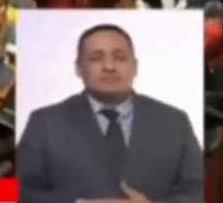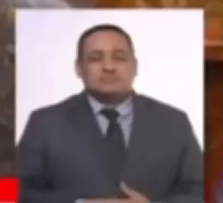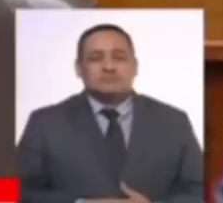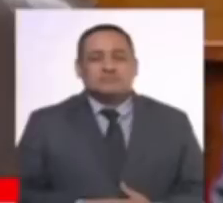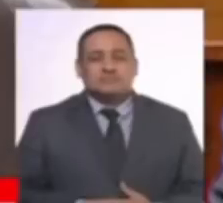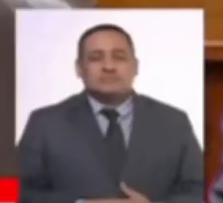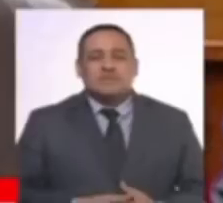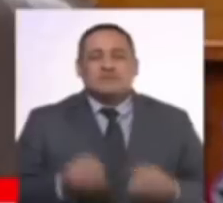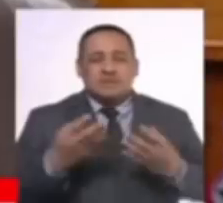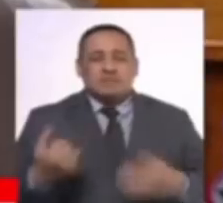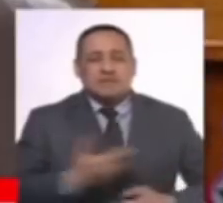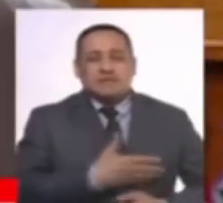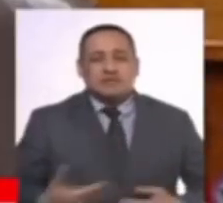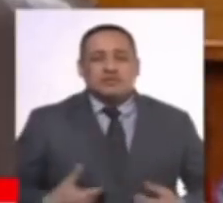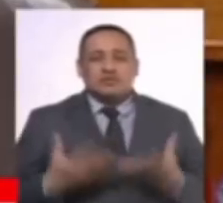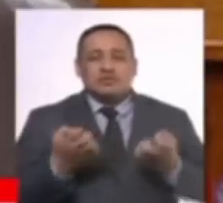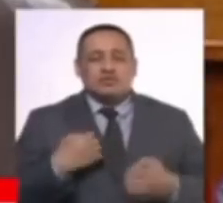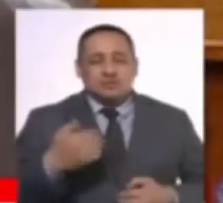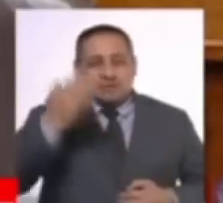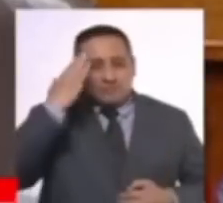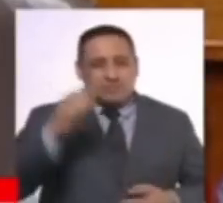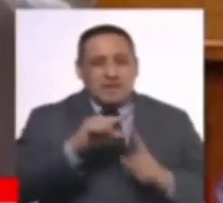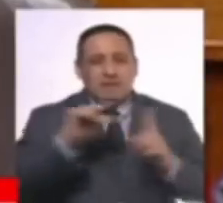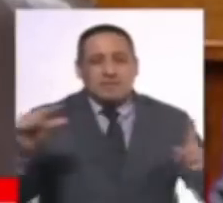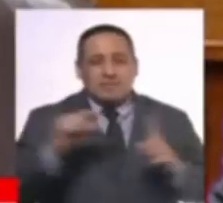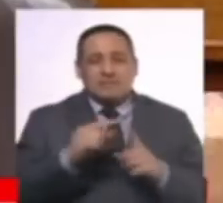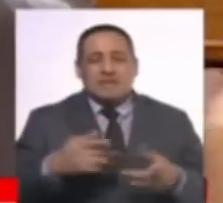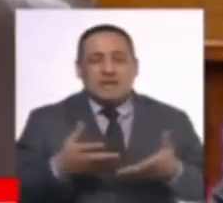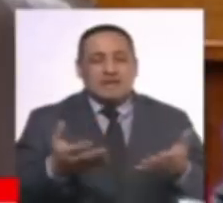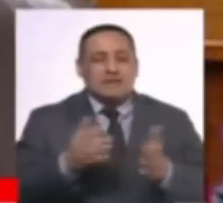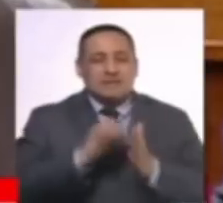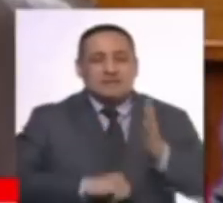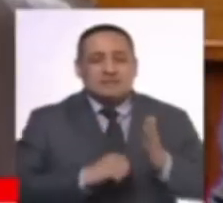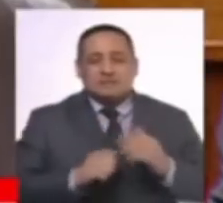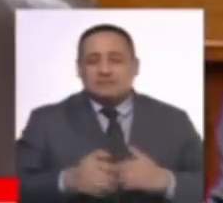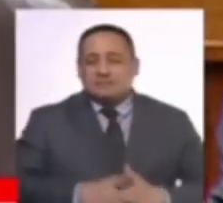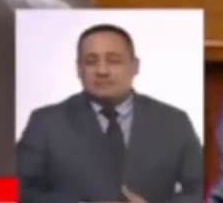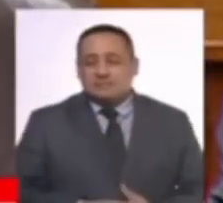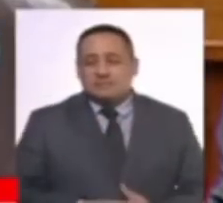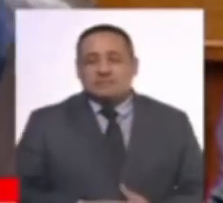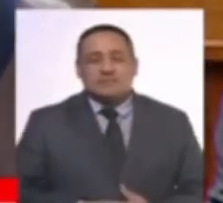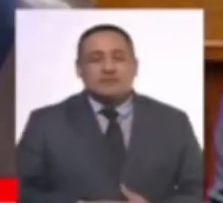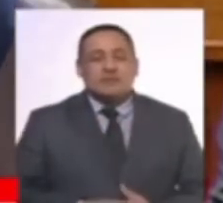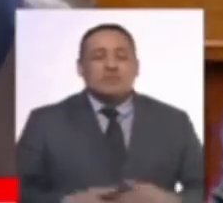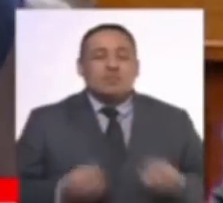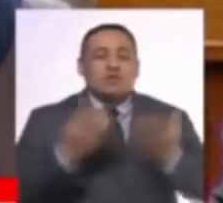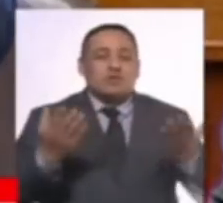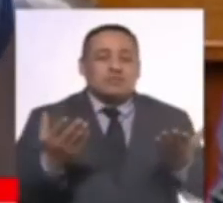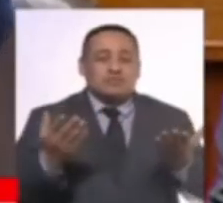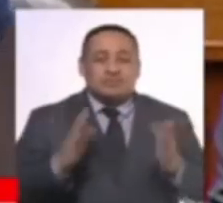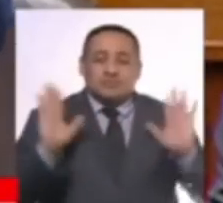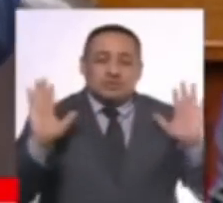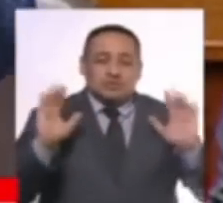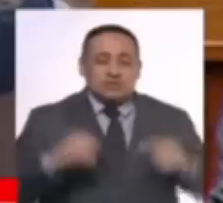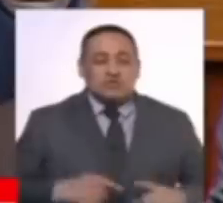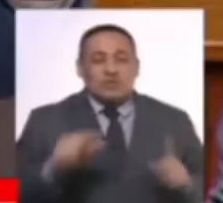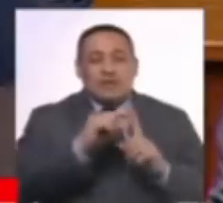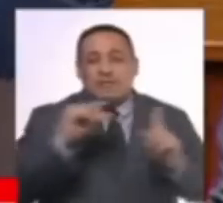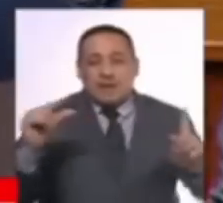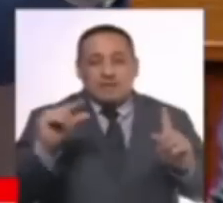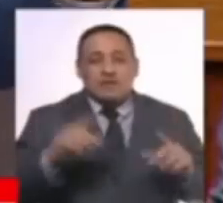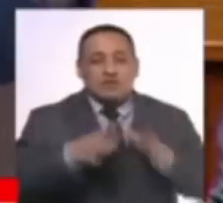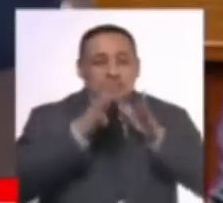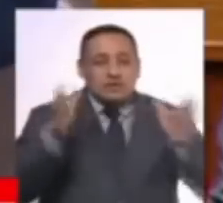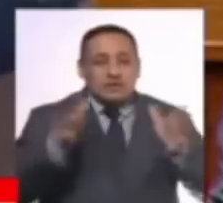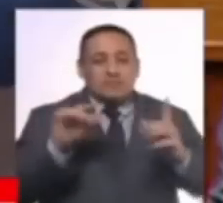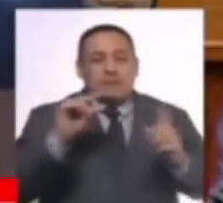Sí, presidente, quiero saber qué palabra para retirarlo. No, bueno, en todo caso, retiro la palabra, no